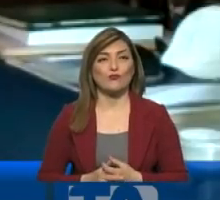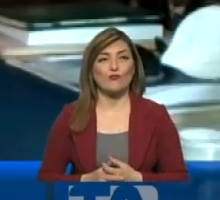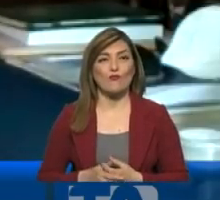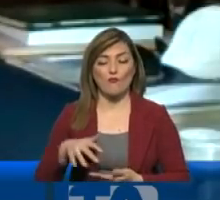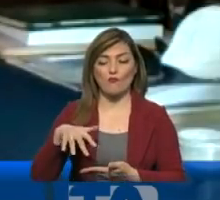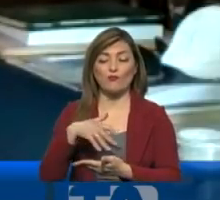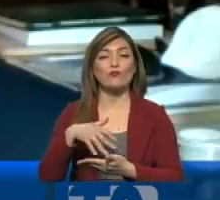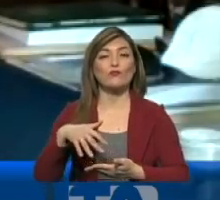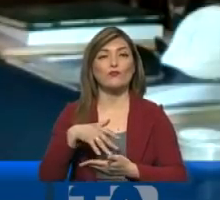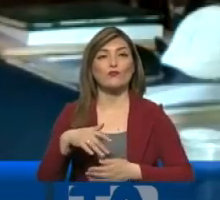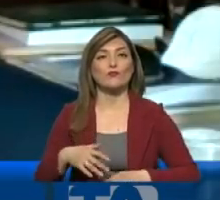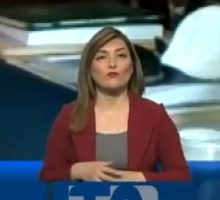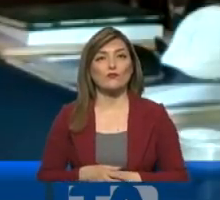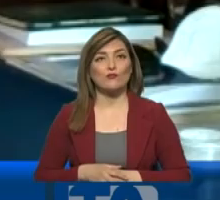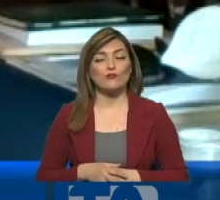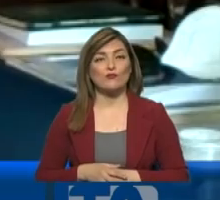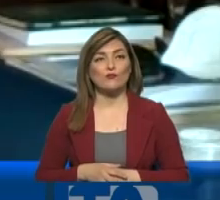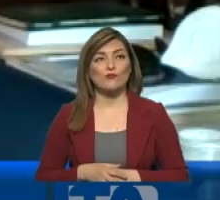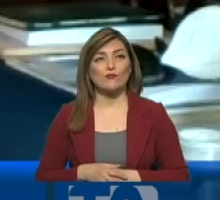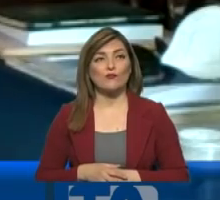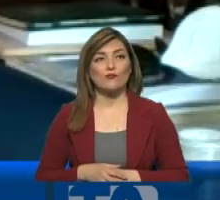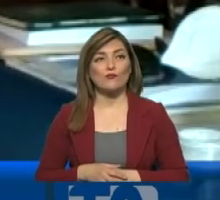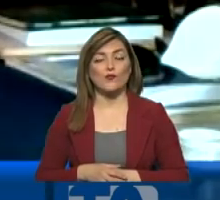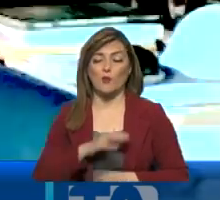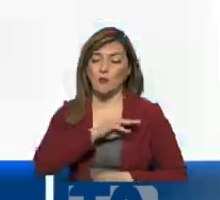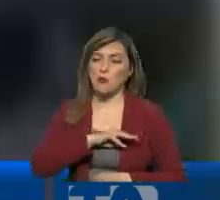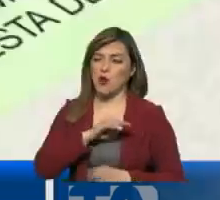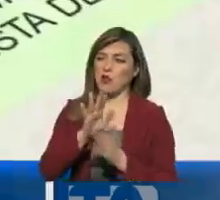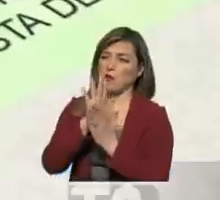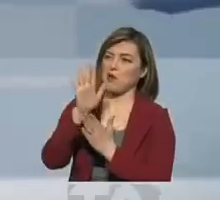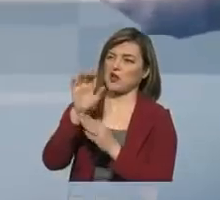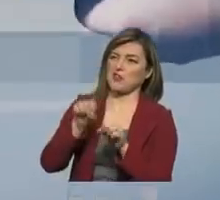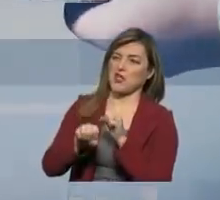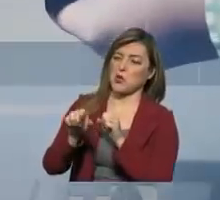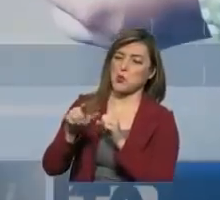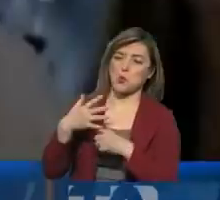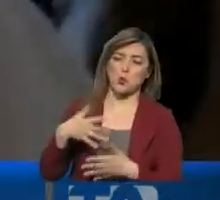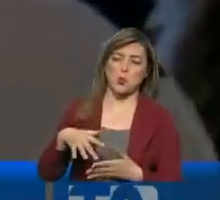duda el comportamiento moral de una persona.